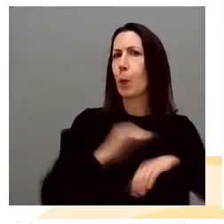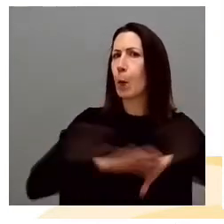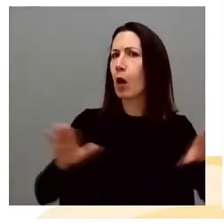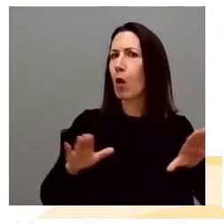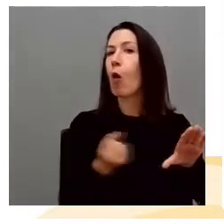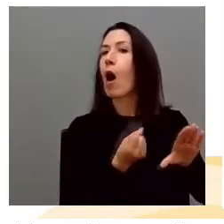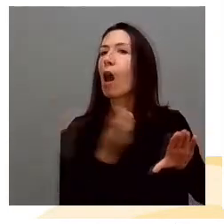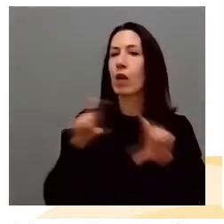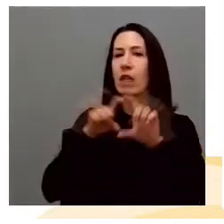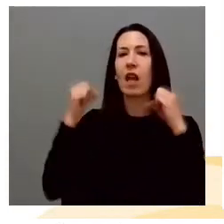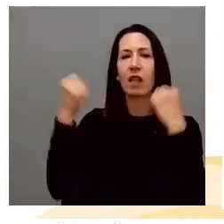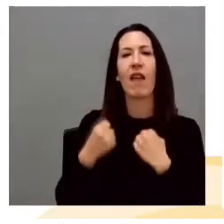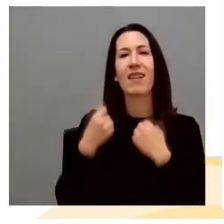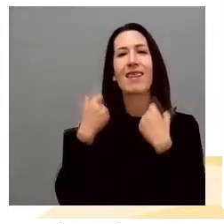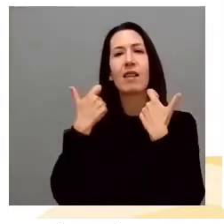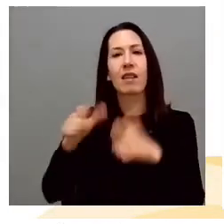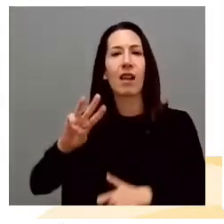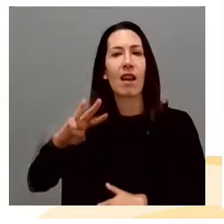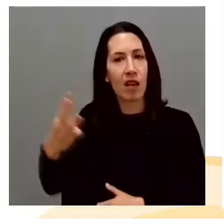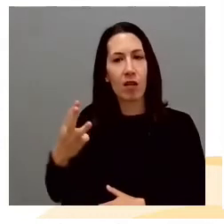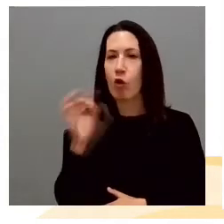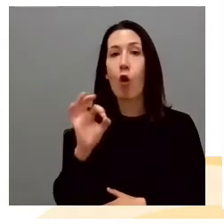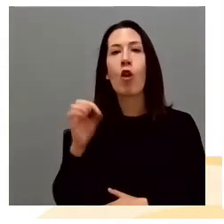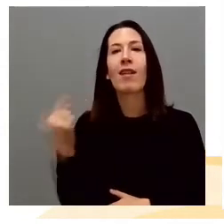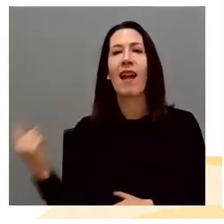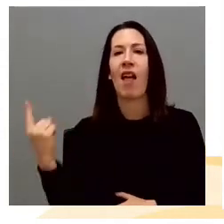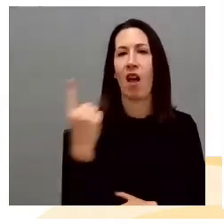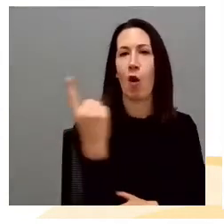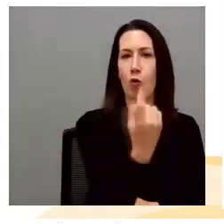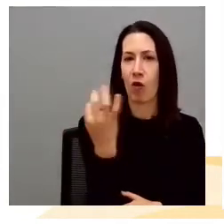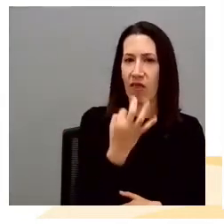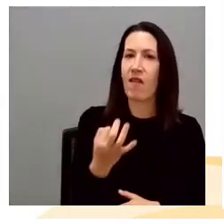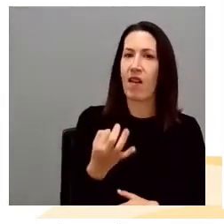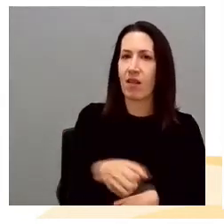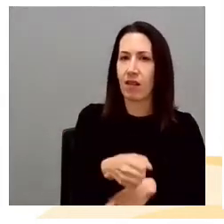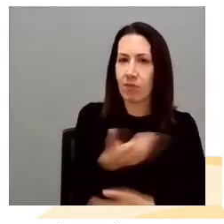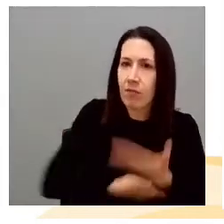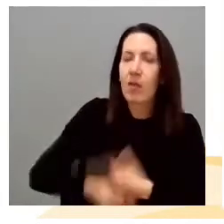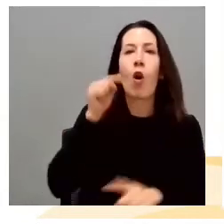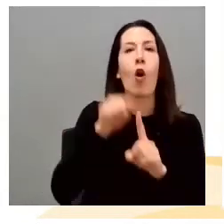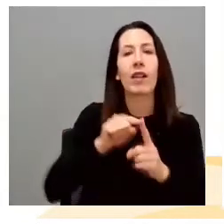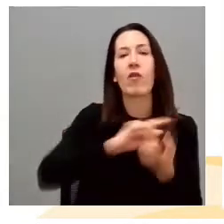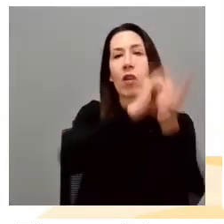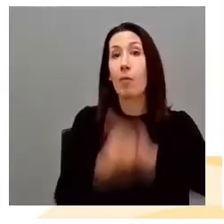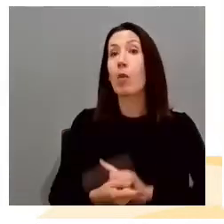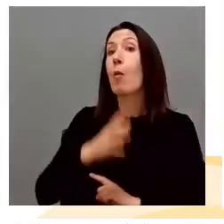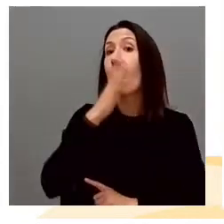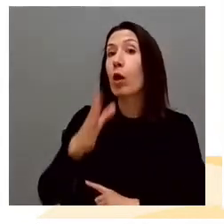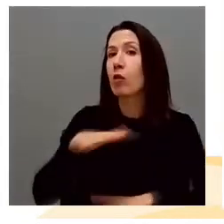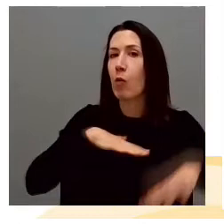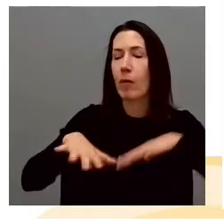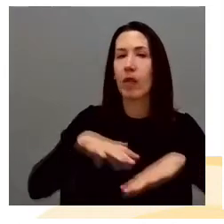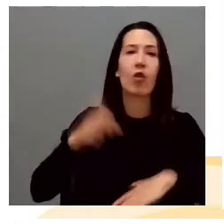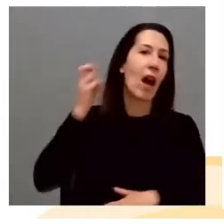sector. El cambio pasa por todas y cada una de nosotras. Por ello, en el Movimiento ASPACE entendemos que es